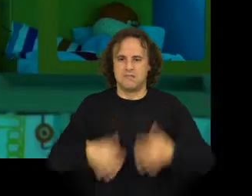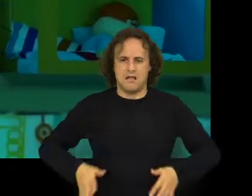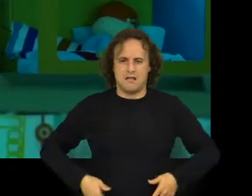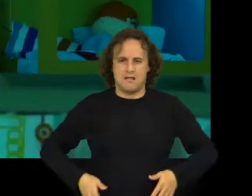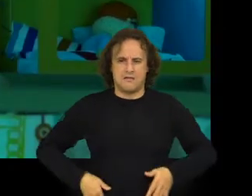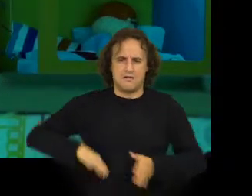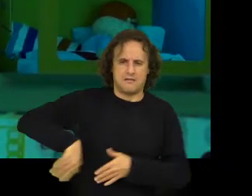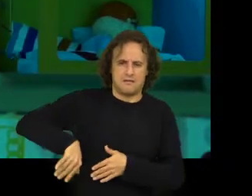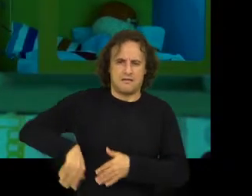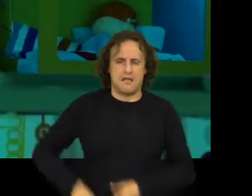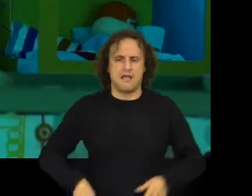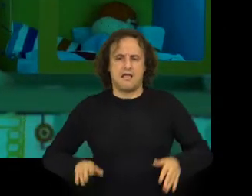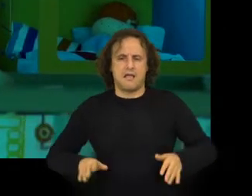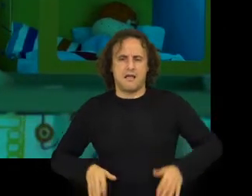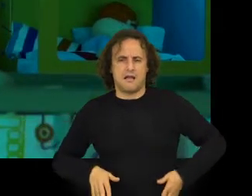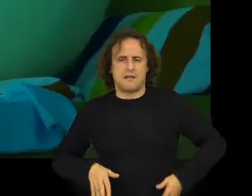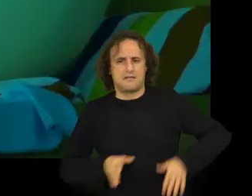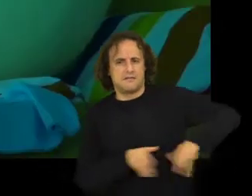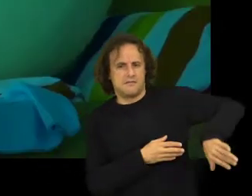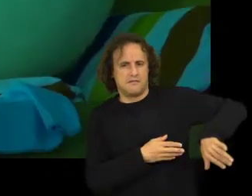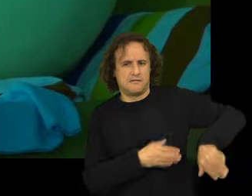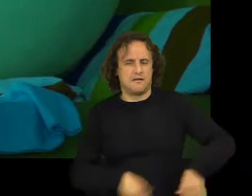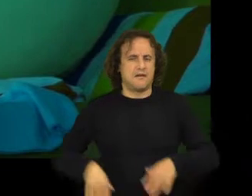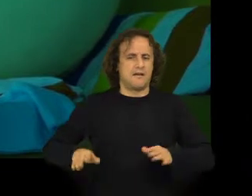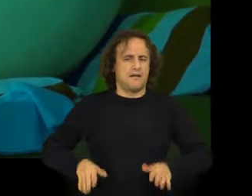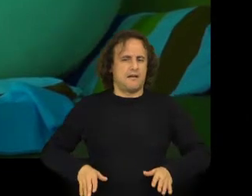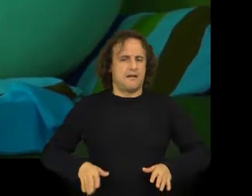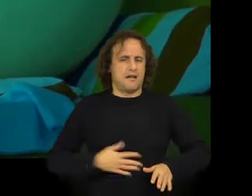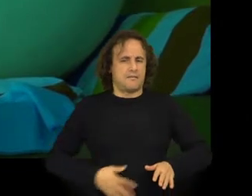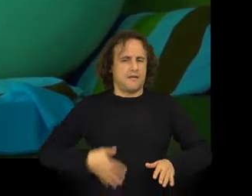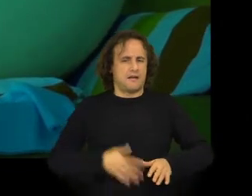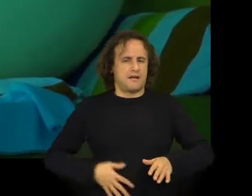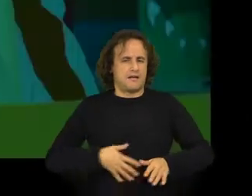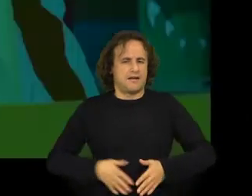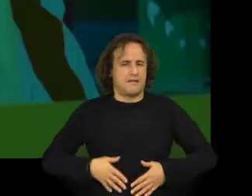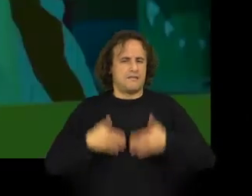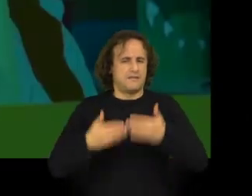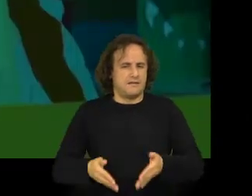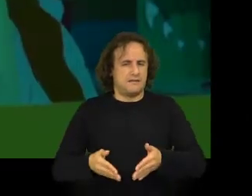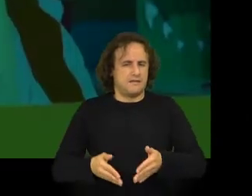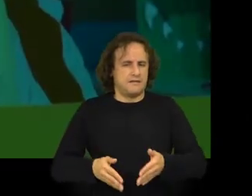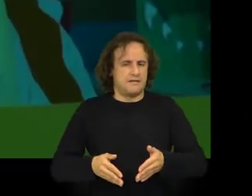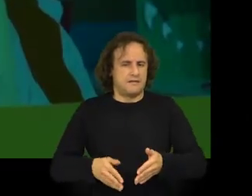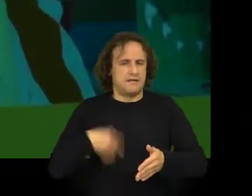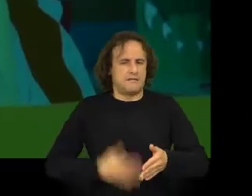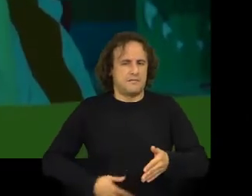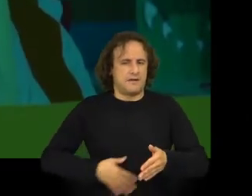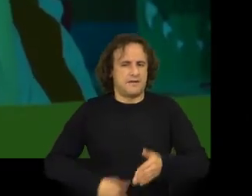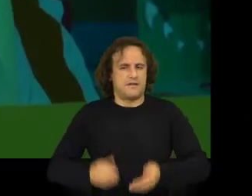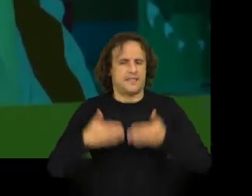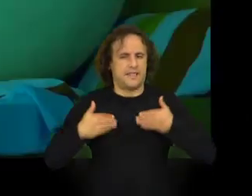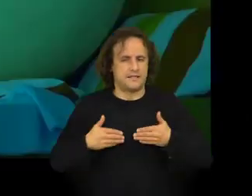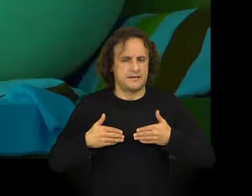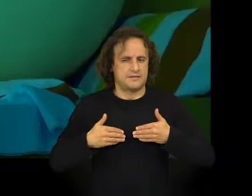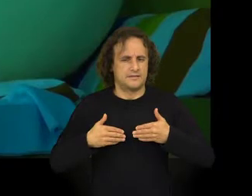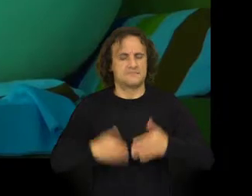A cadeira contra a esquerda, a cadeira contra a dereita, a barriga cara